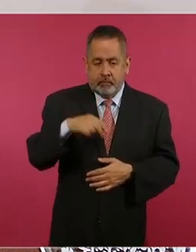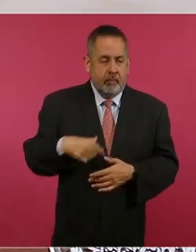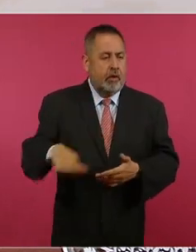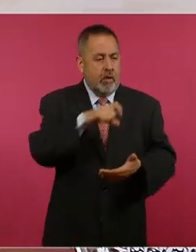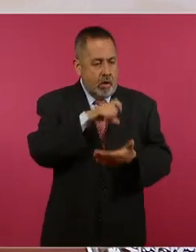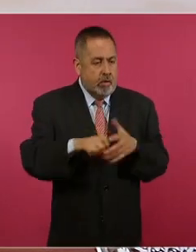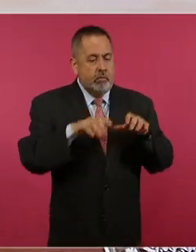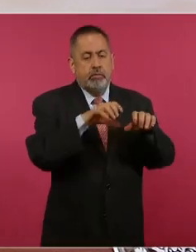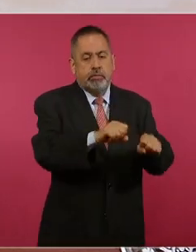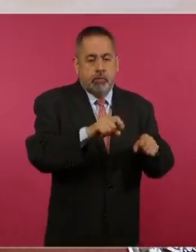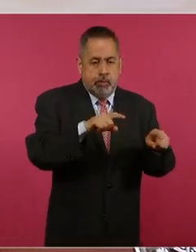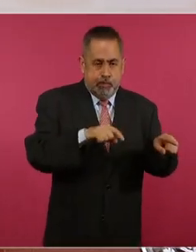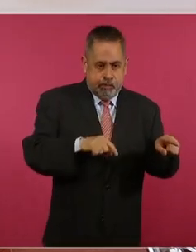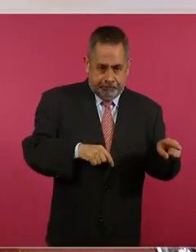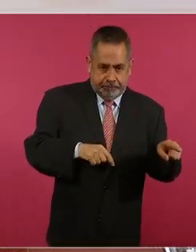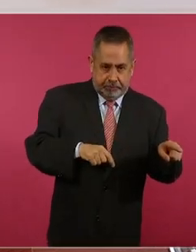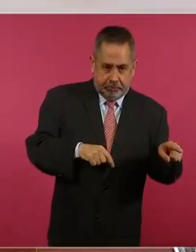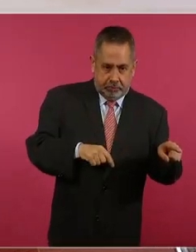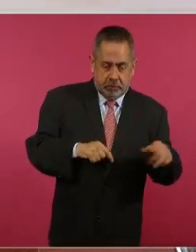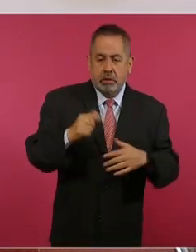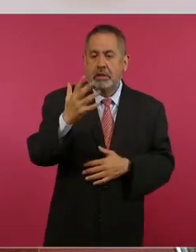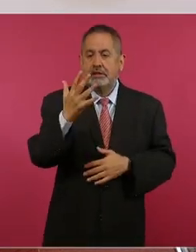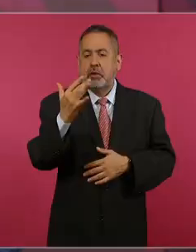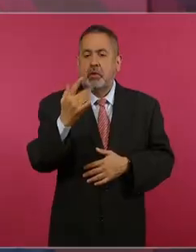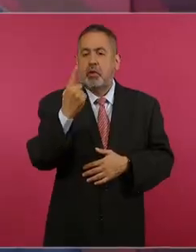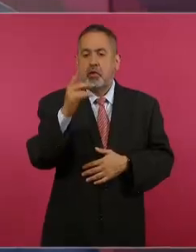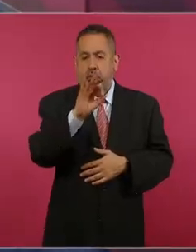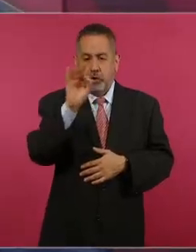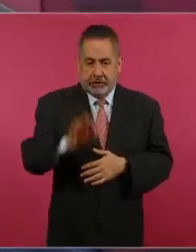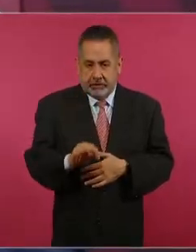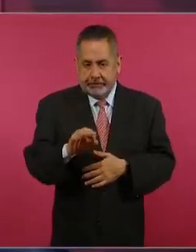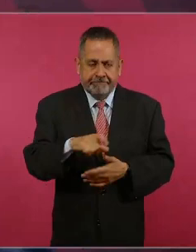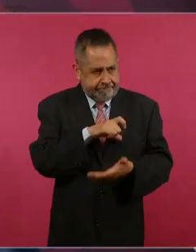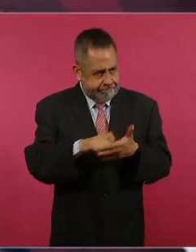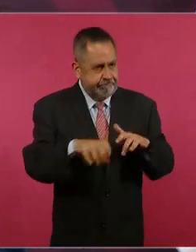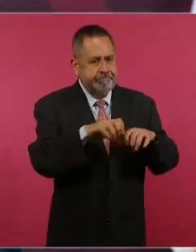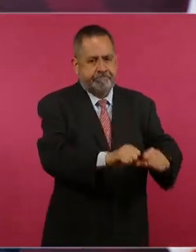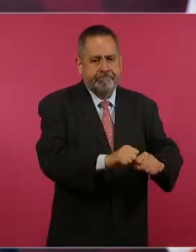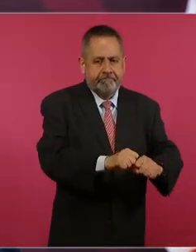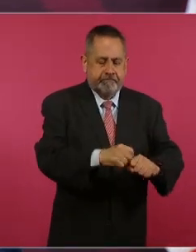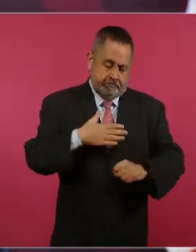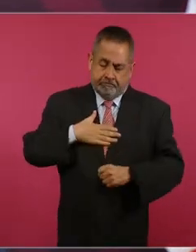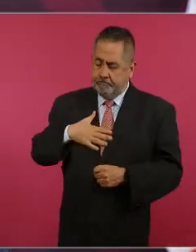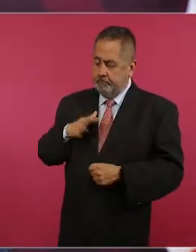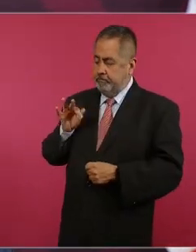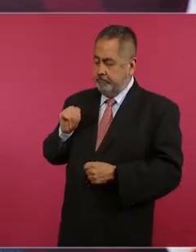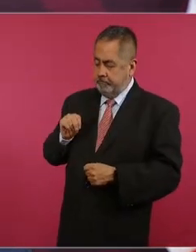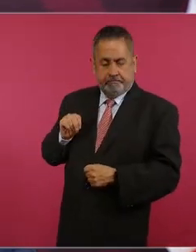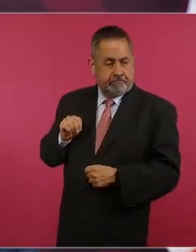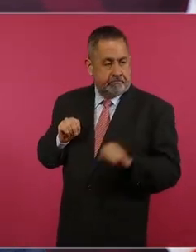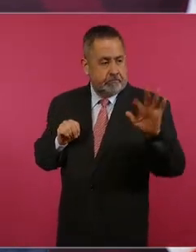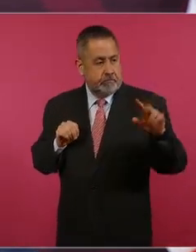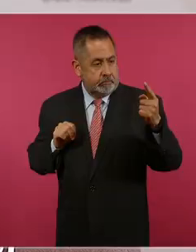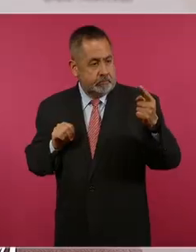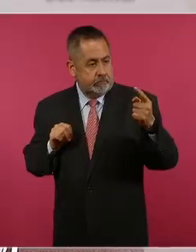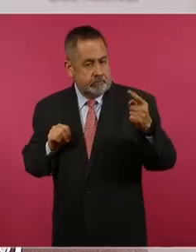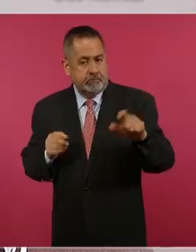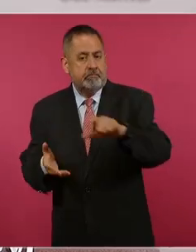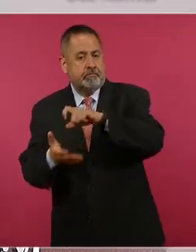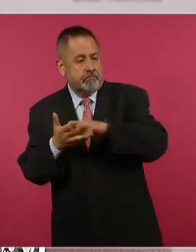Comprarles el 51%. Y entonces se compró